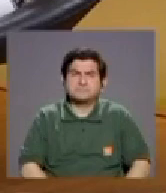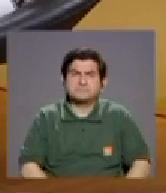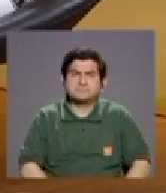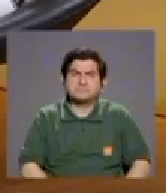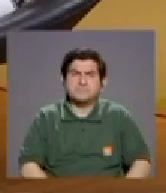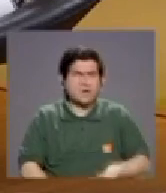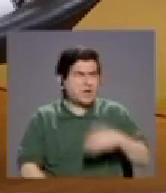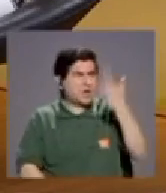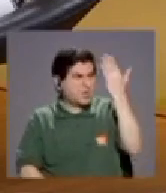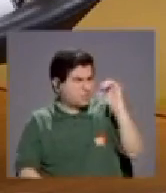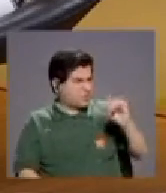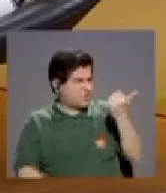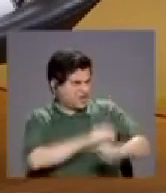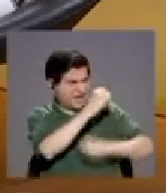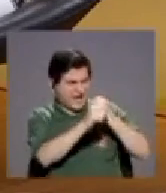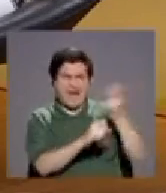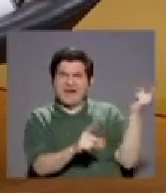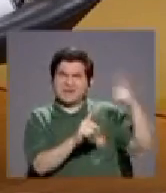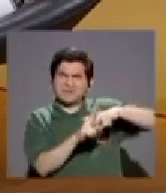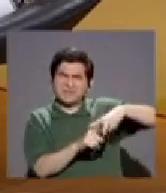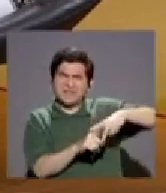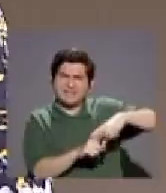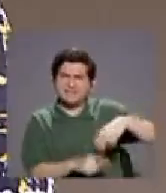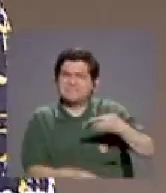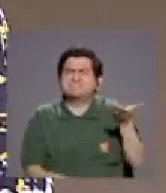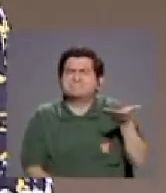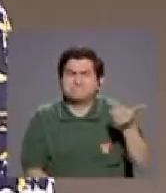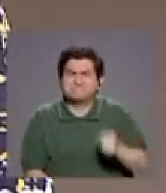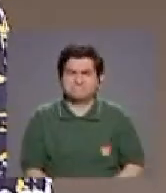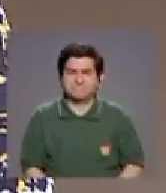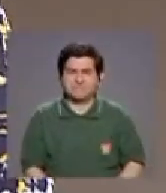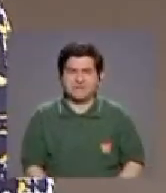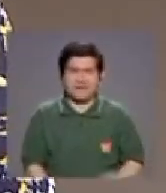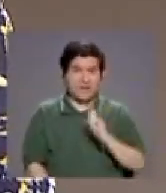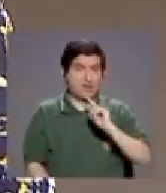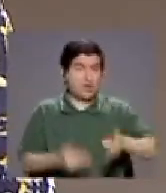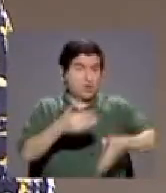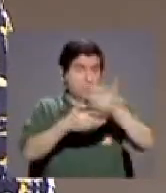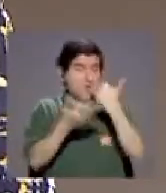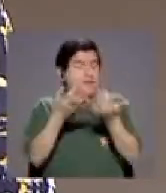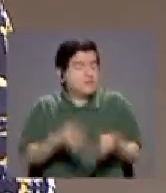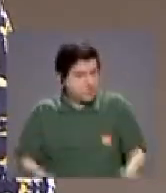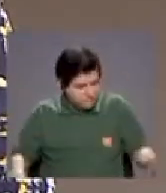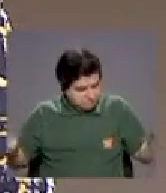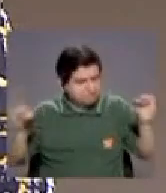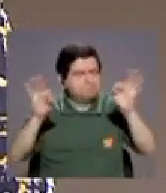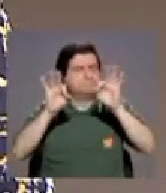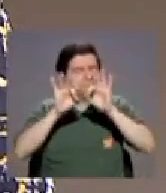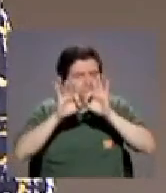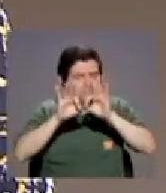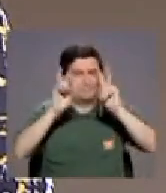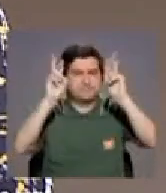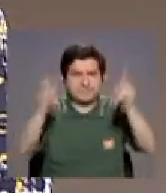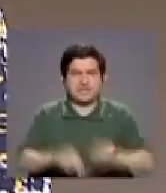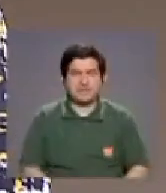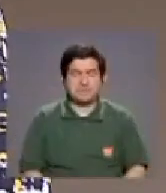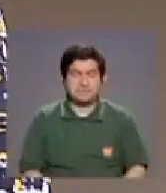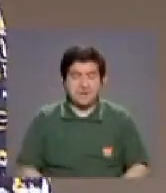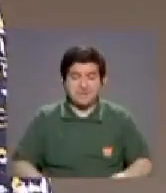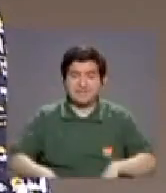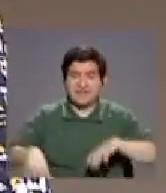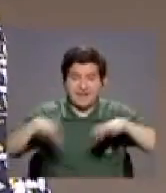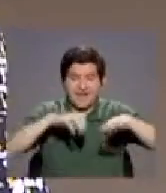¿por qué a los 10 años? Por favor. Bueno, lo que usted decía antes es sumamente importante, el tema de la vida sexual